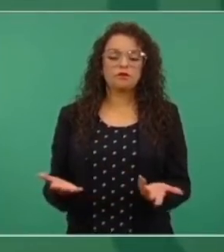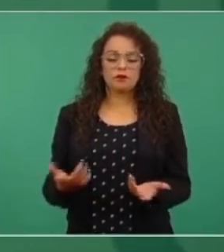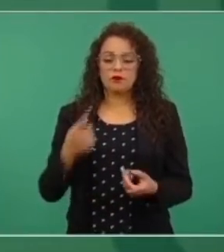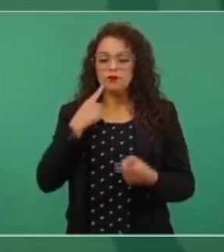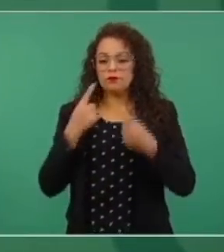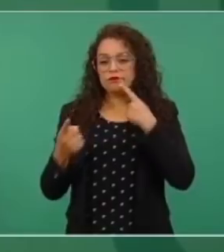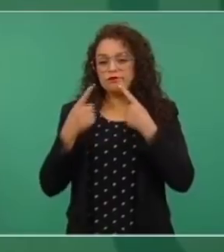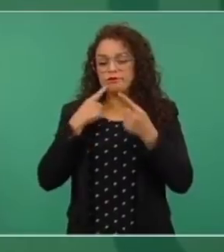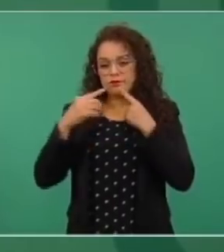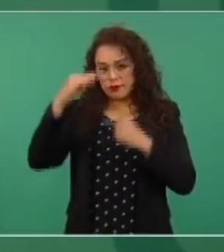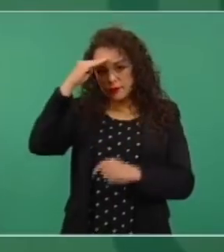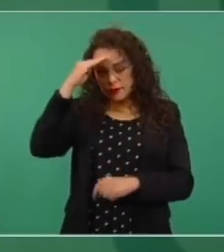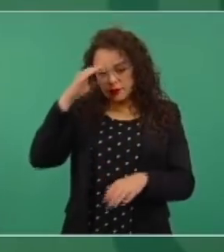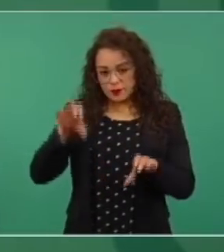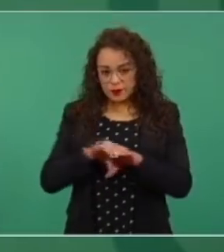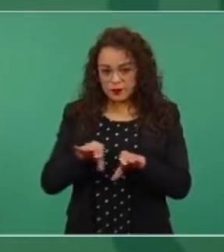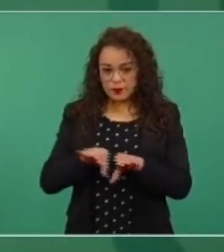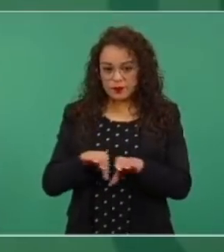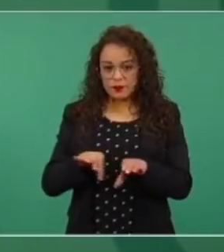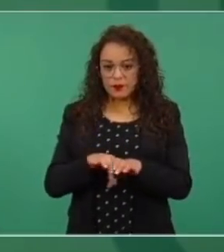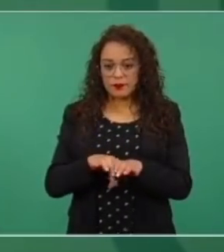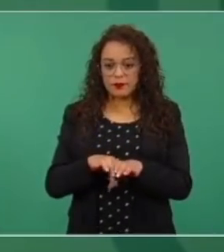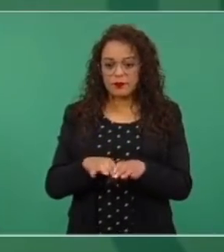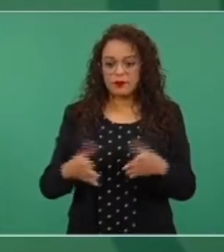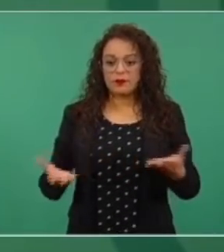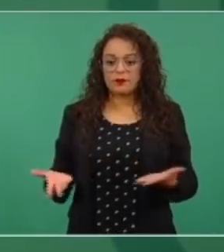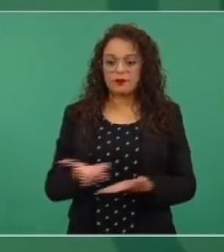procurando un tránsito